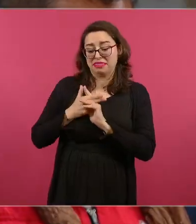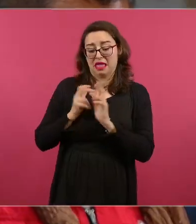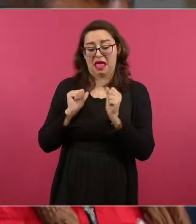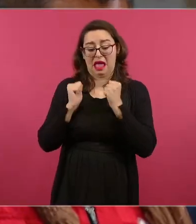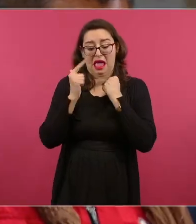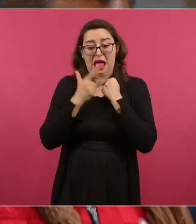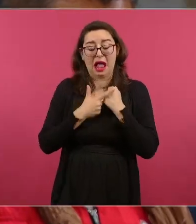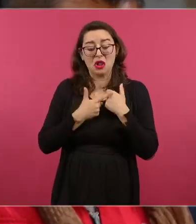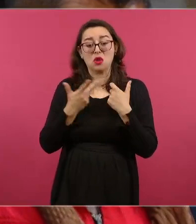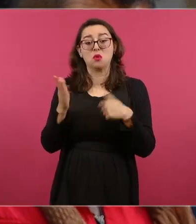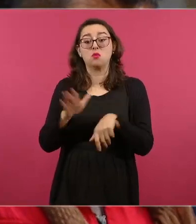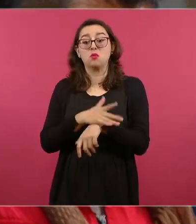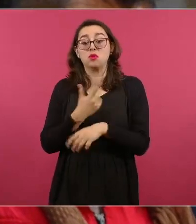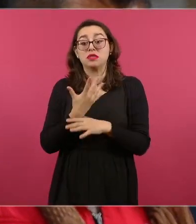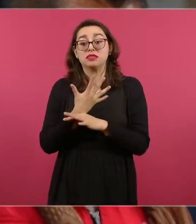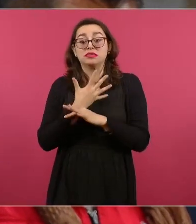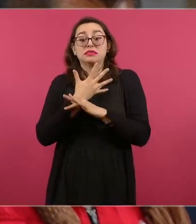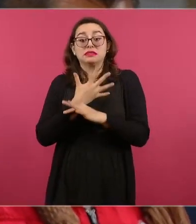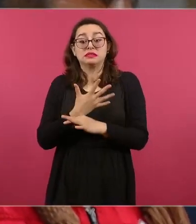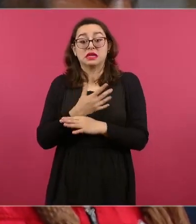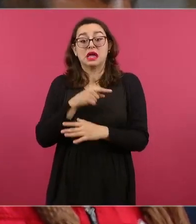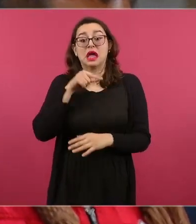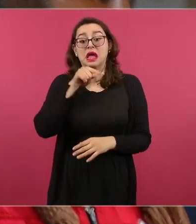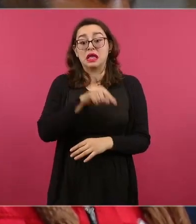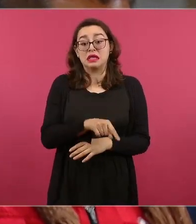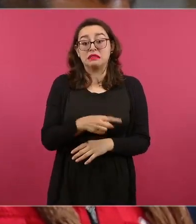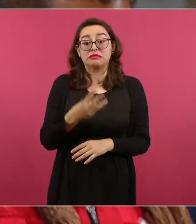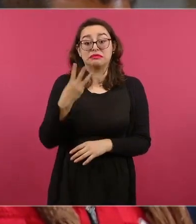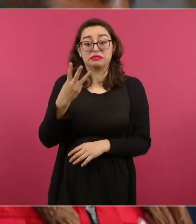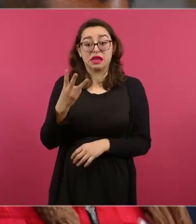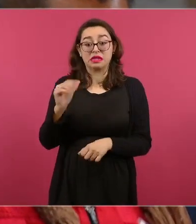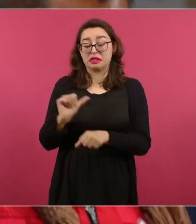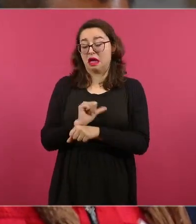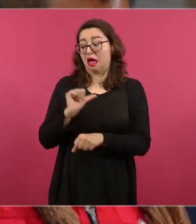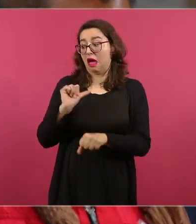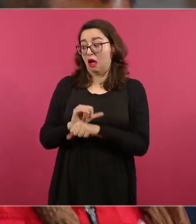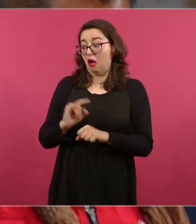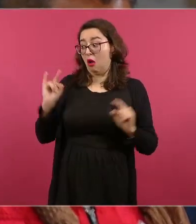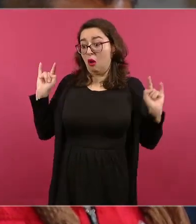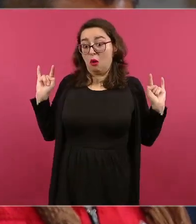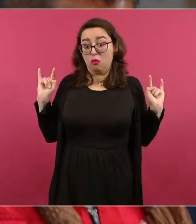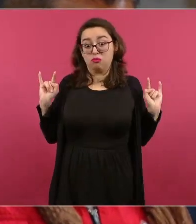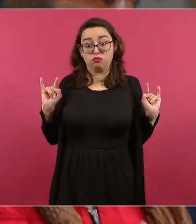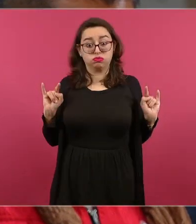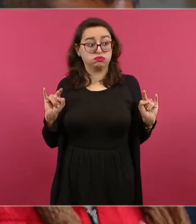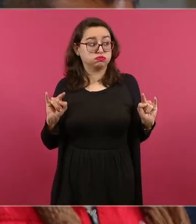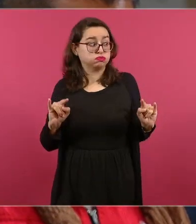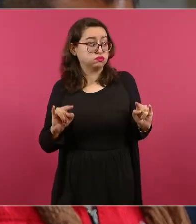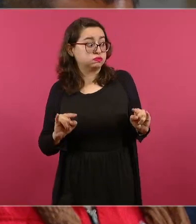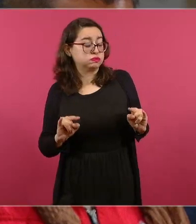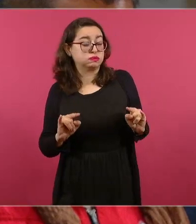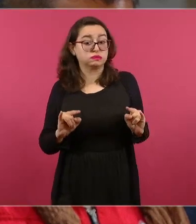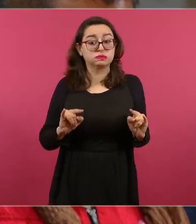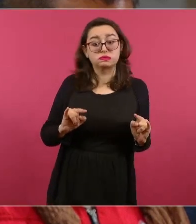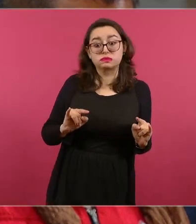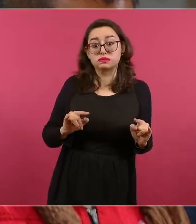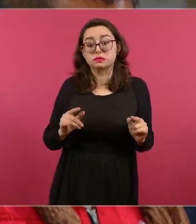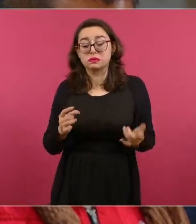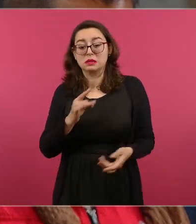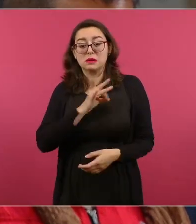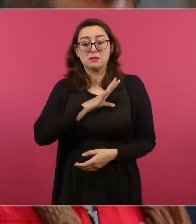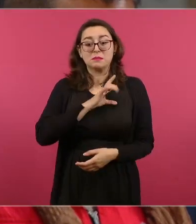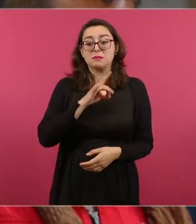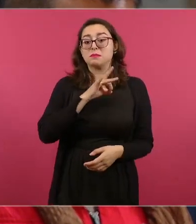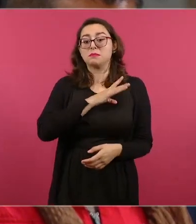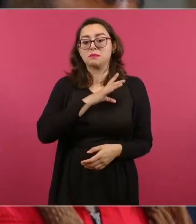saliendo de una de las audiencias, 3 automóviles la siguieron de Ecatepec hacia La Marquesa, siendo en que